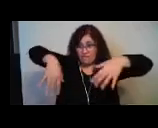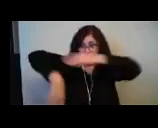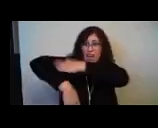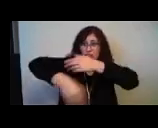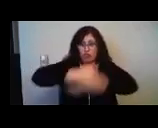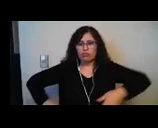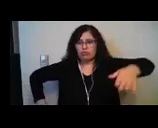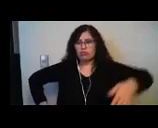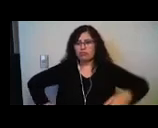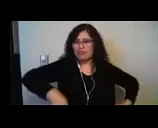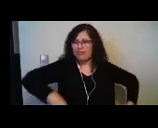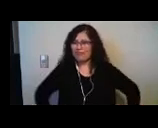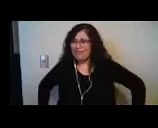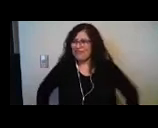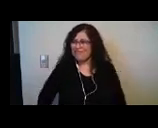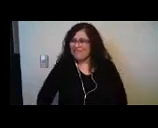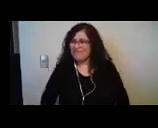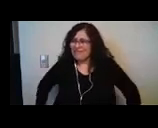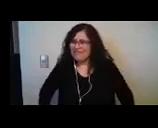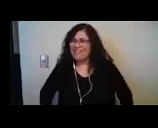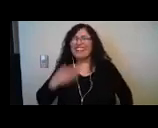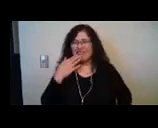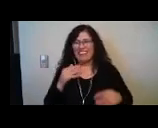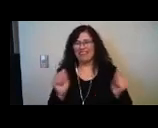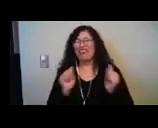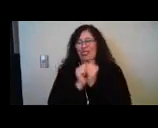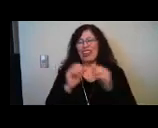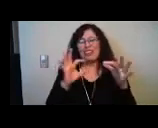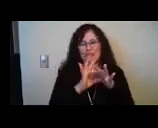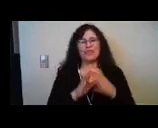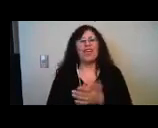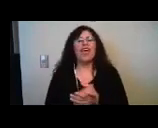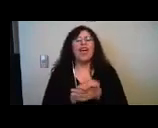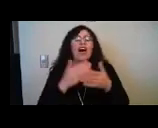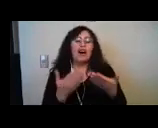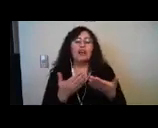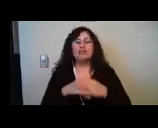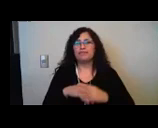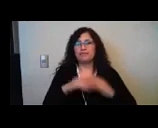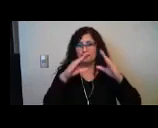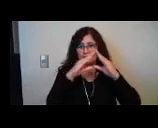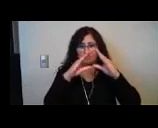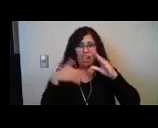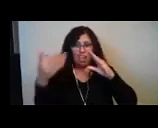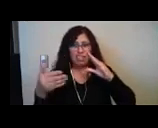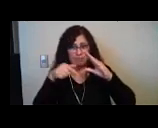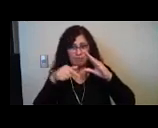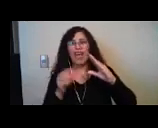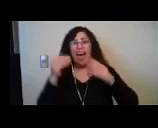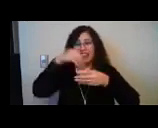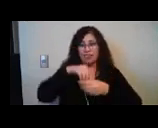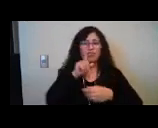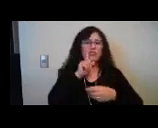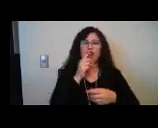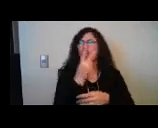¿ya? Dentro de la vía motora extrapiramidal se reconocen dos sistemas, un